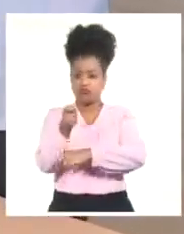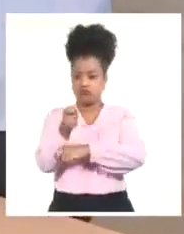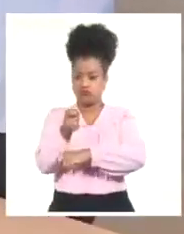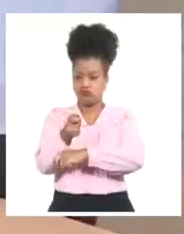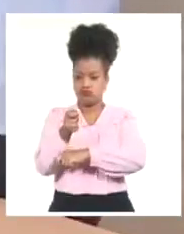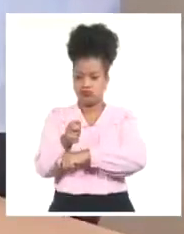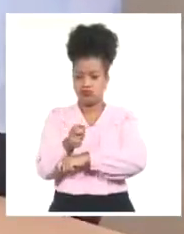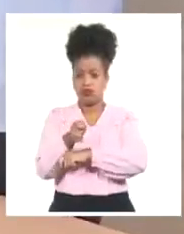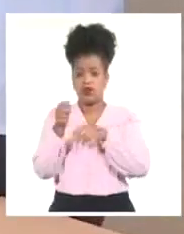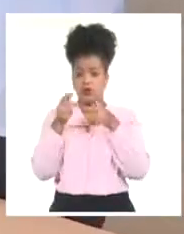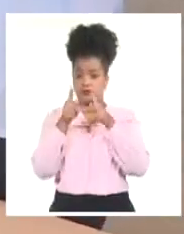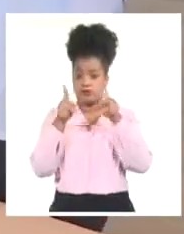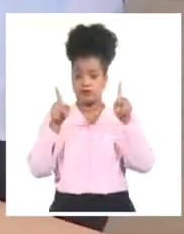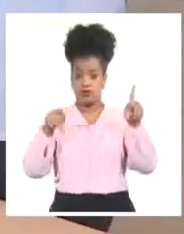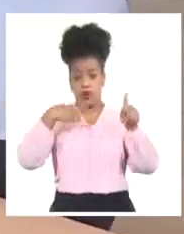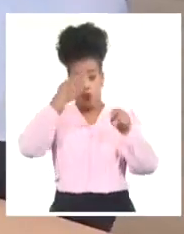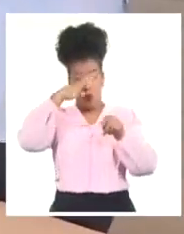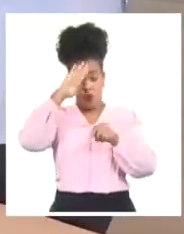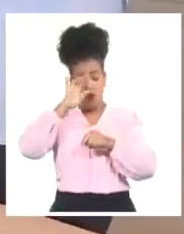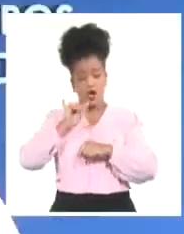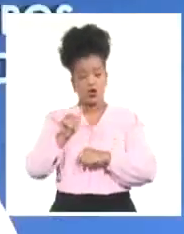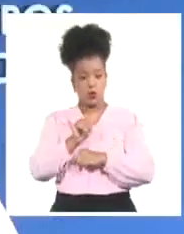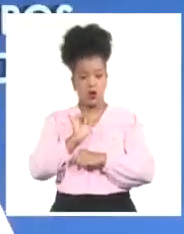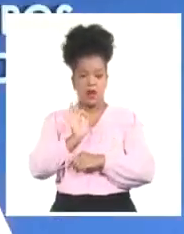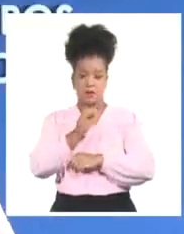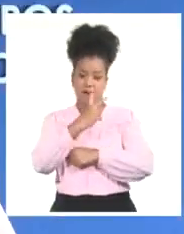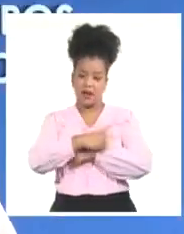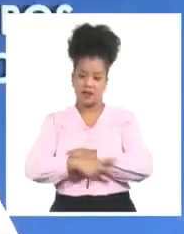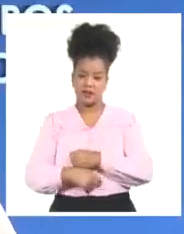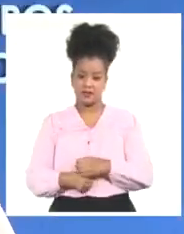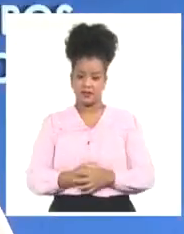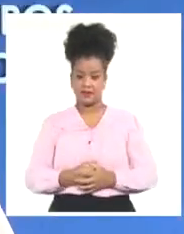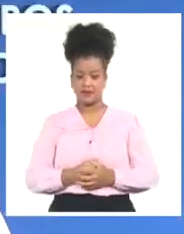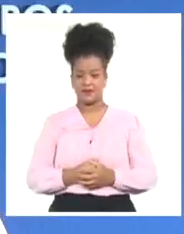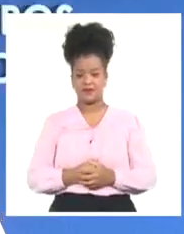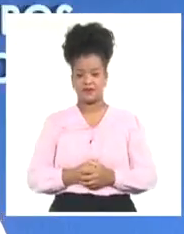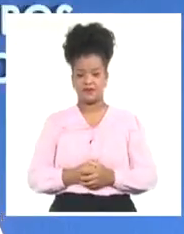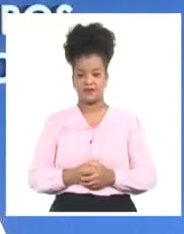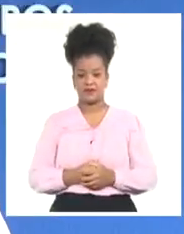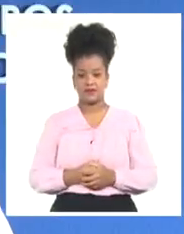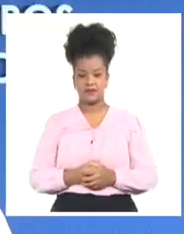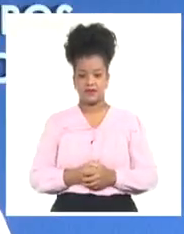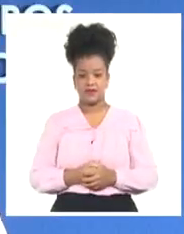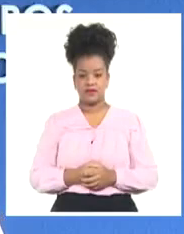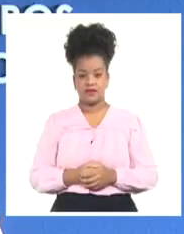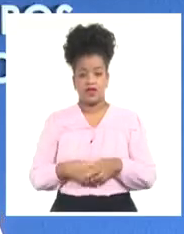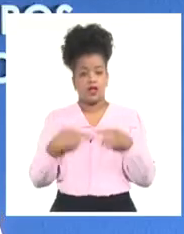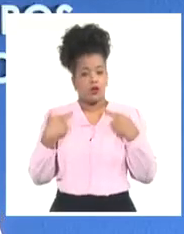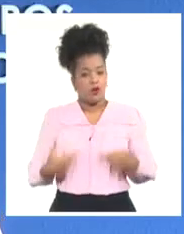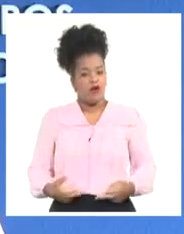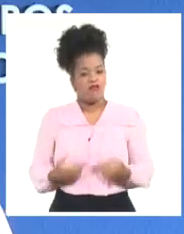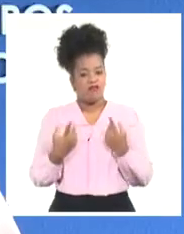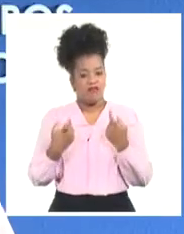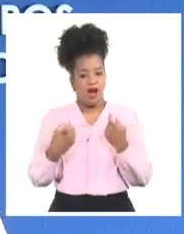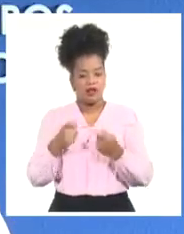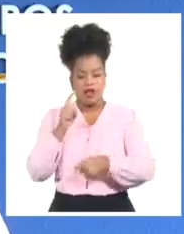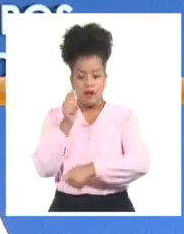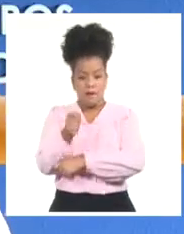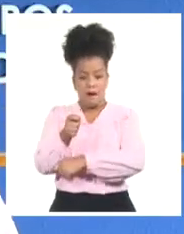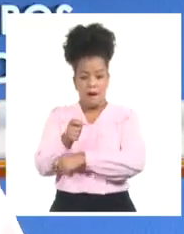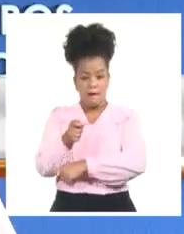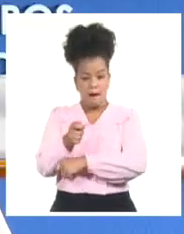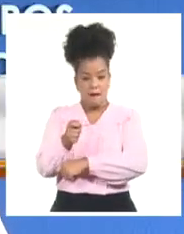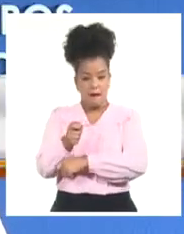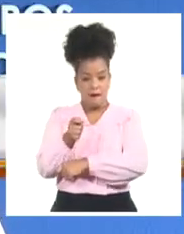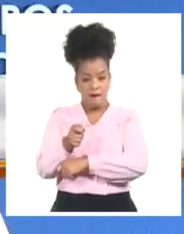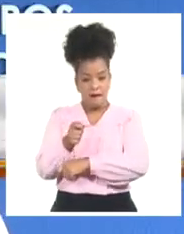y expertos de Cuba y El Salvador. Para tener recurso humano capacitado en la Dirección Nacional de Medicamentos,